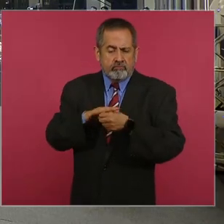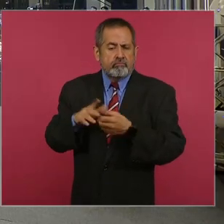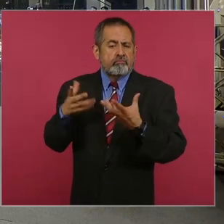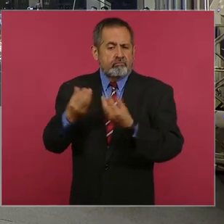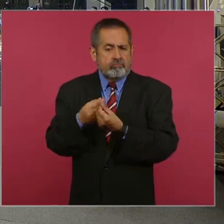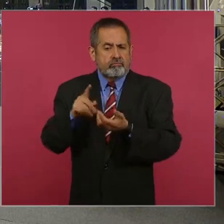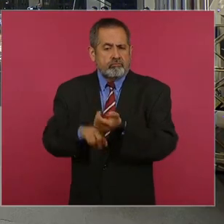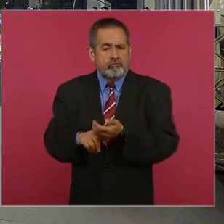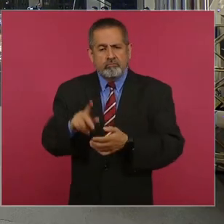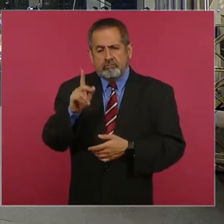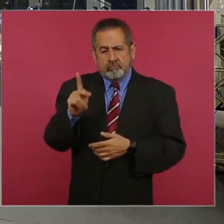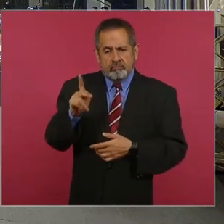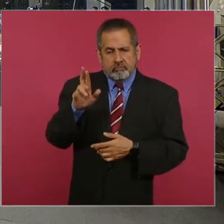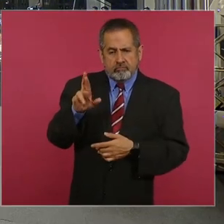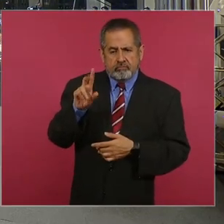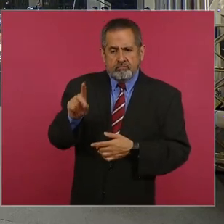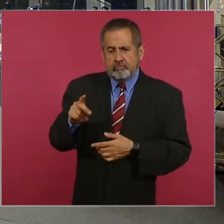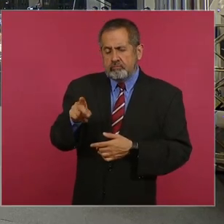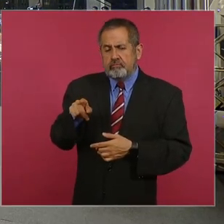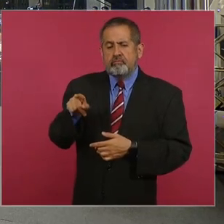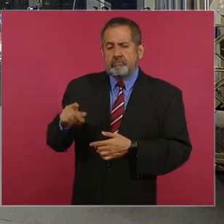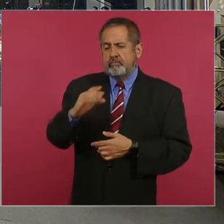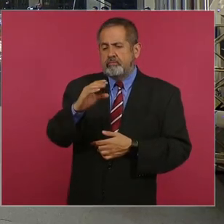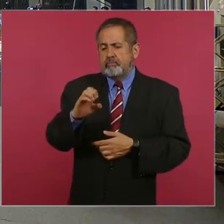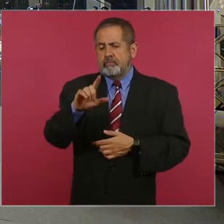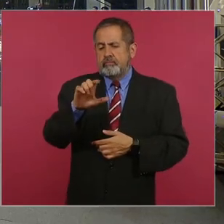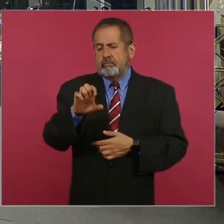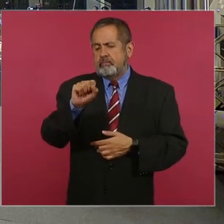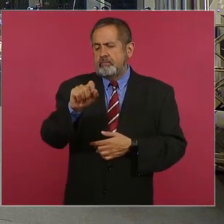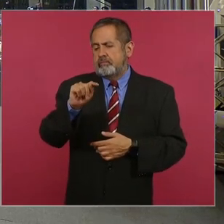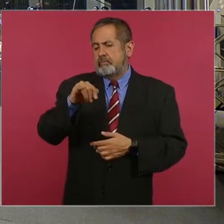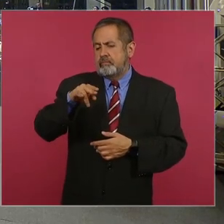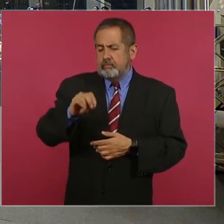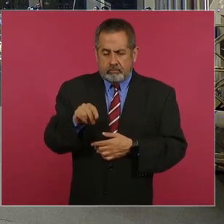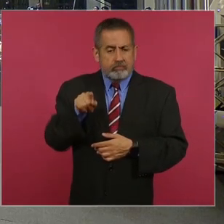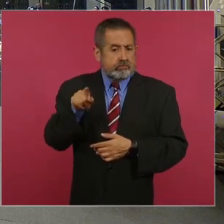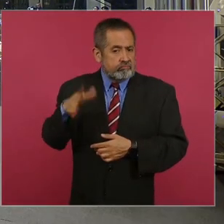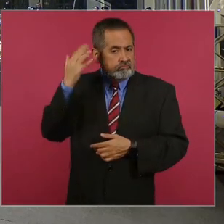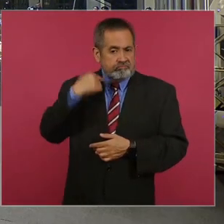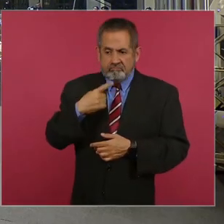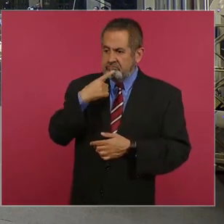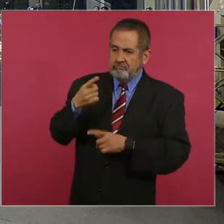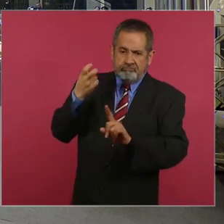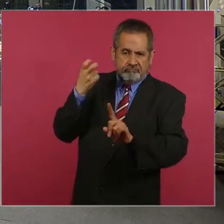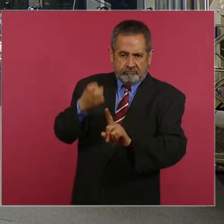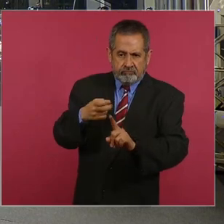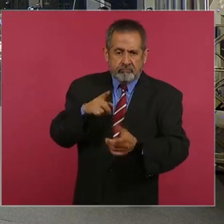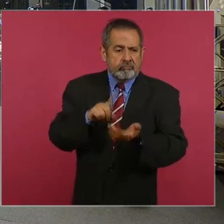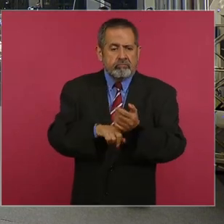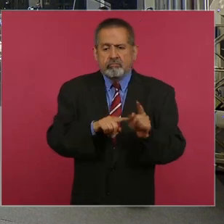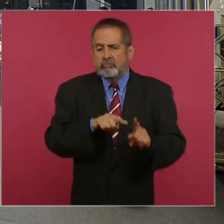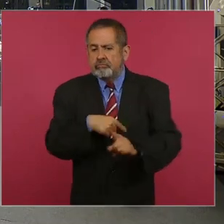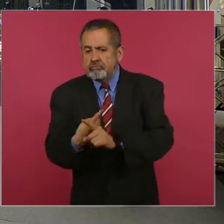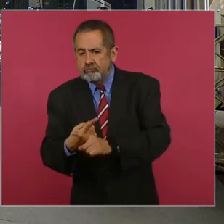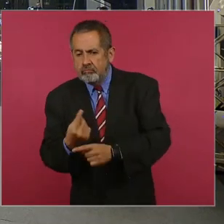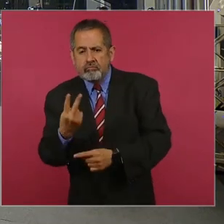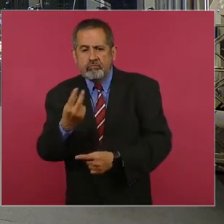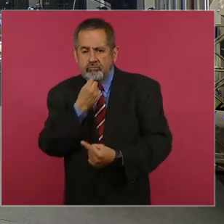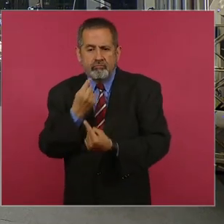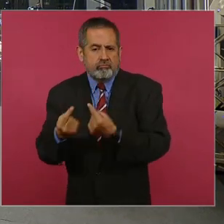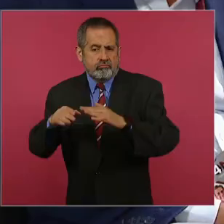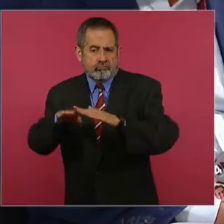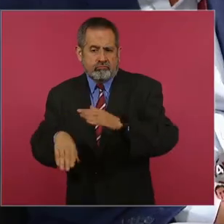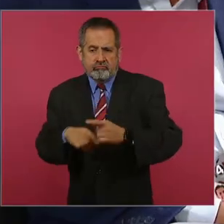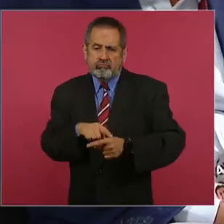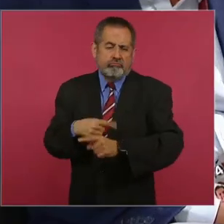partido de la revolución democrática celestino ribera hernández quien fue acusado de pederastía en dos ocasiones